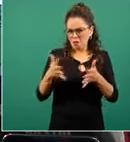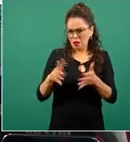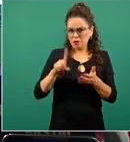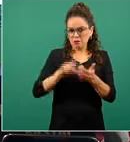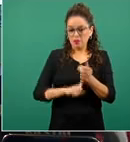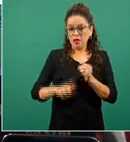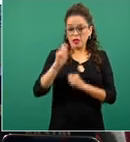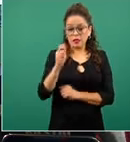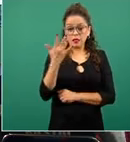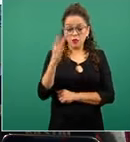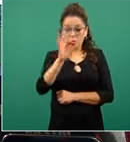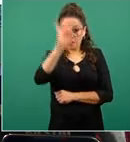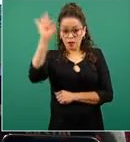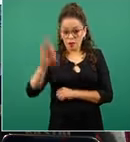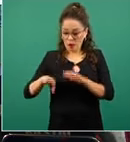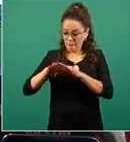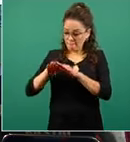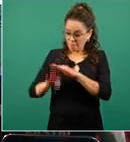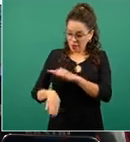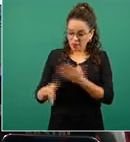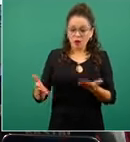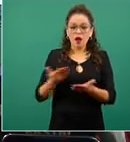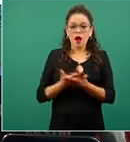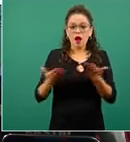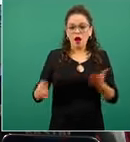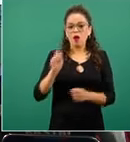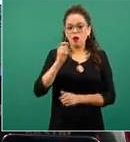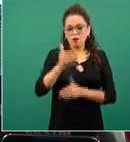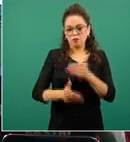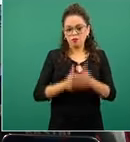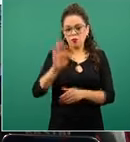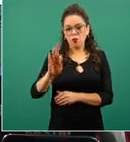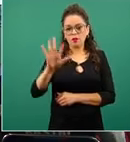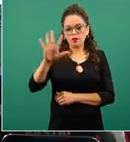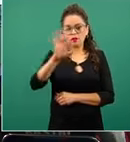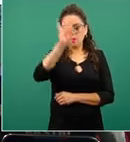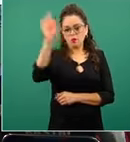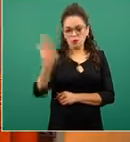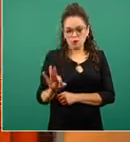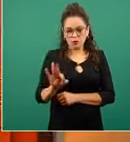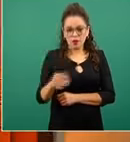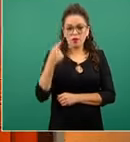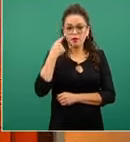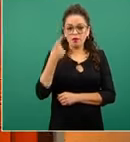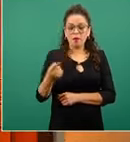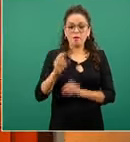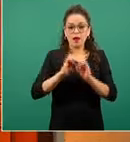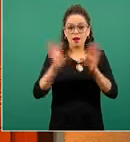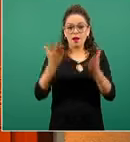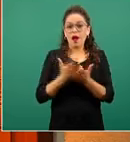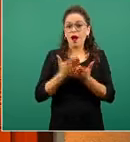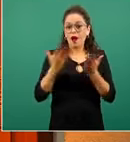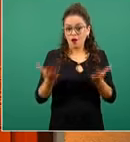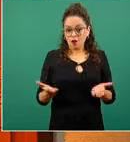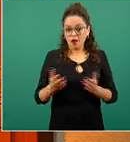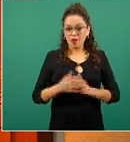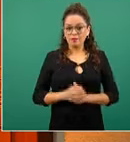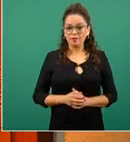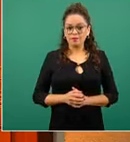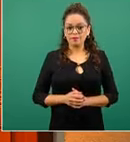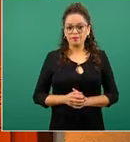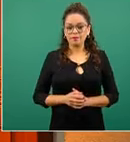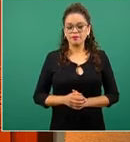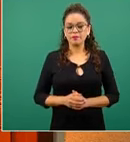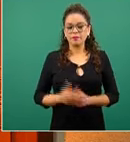del 50% con avances del 45% en sus segundas dosis, vemos cómo ahora la que menos